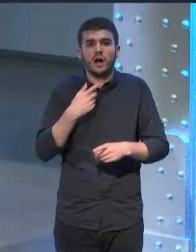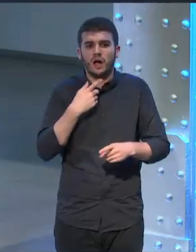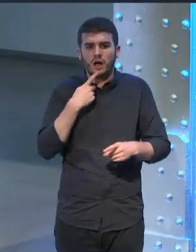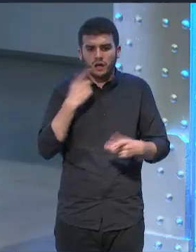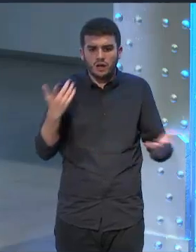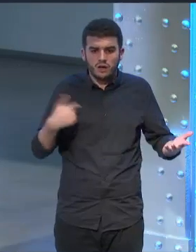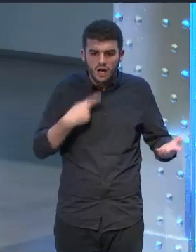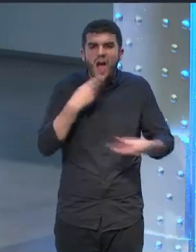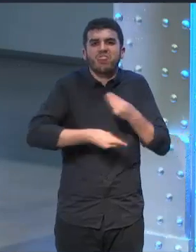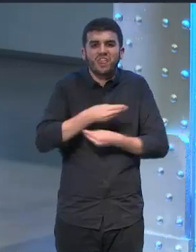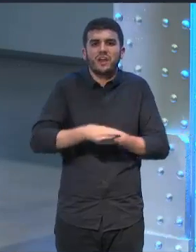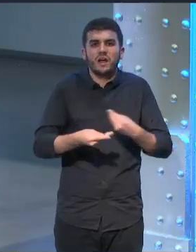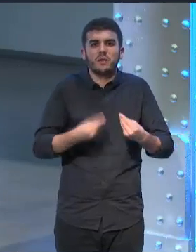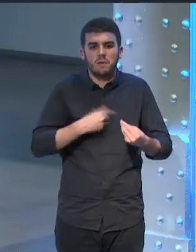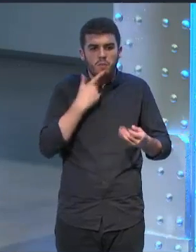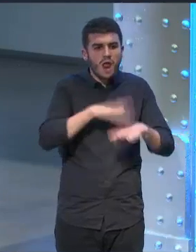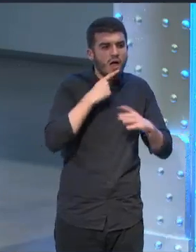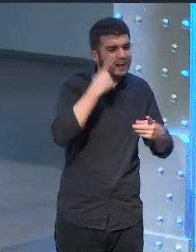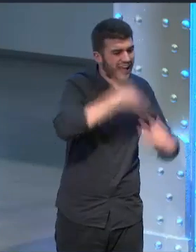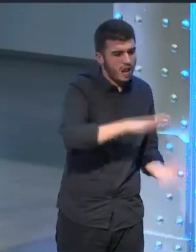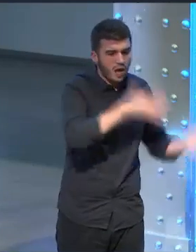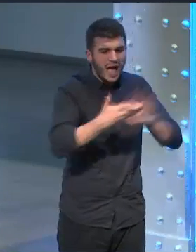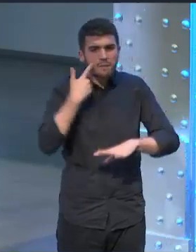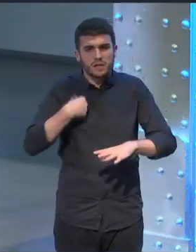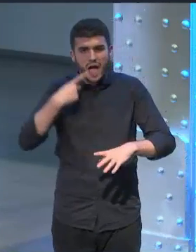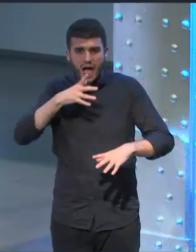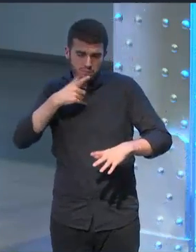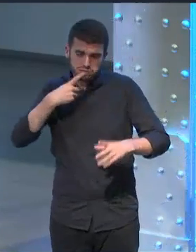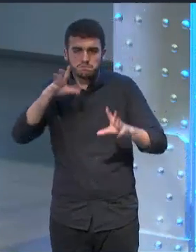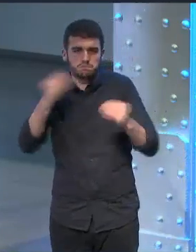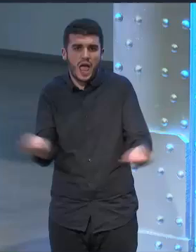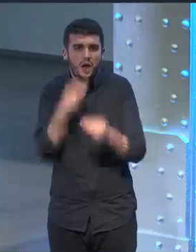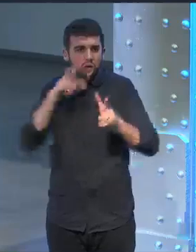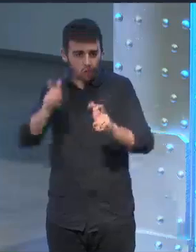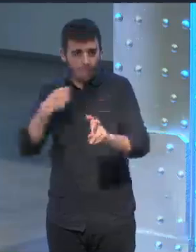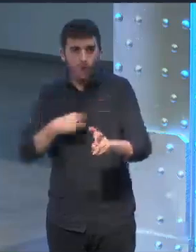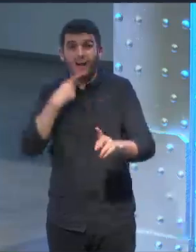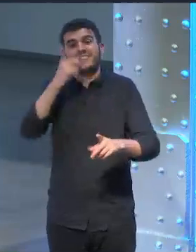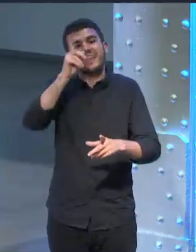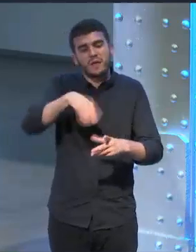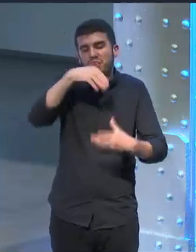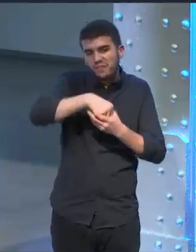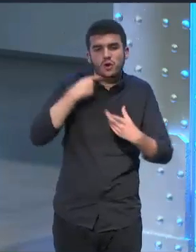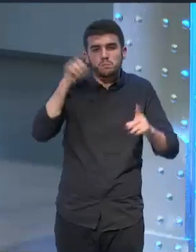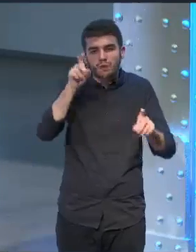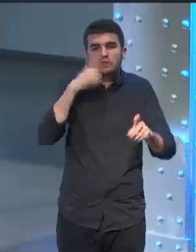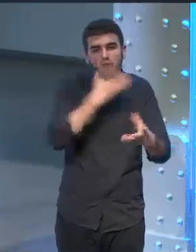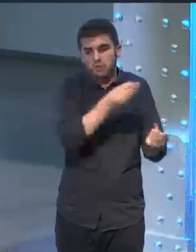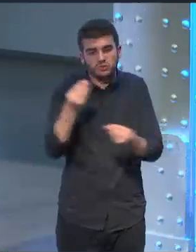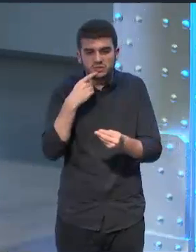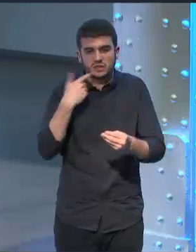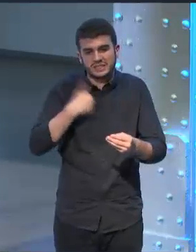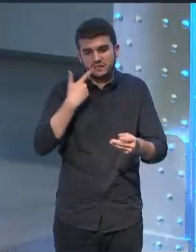la piel para cambiar muchas de estas cuestiones, ¿no? Otra cosa es que, bueno, pues luego también dentro del profesorado haya otro agente, pues, que es mucho